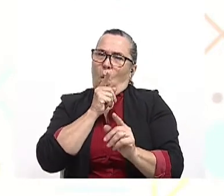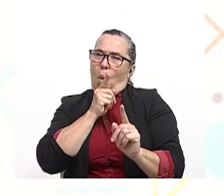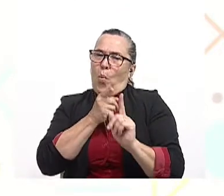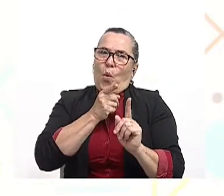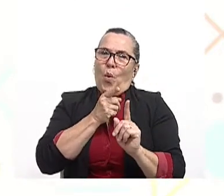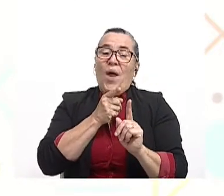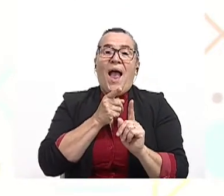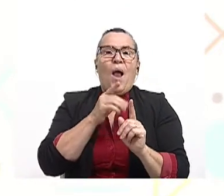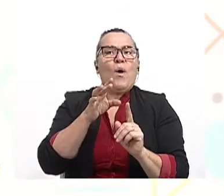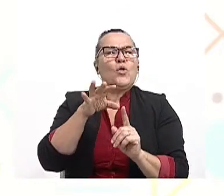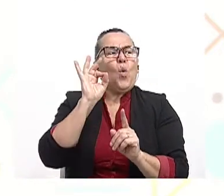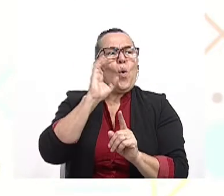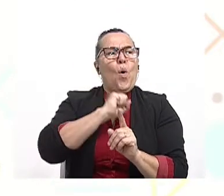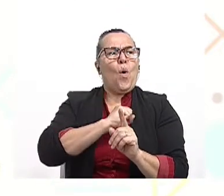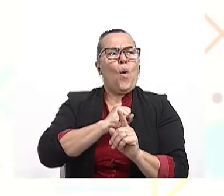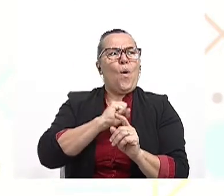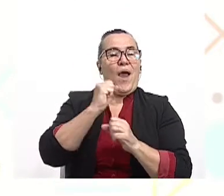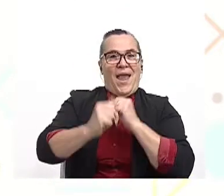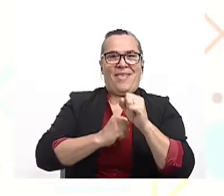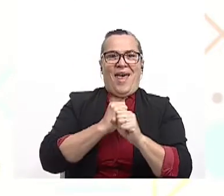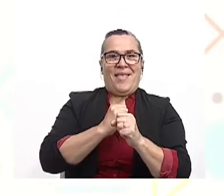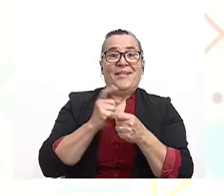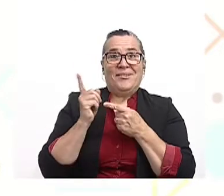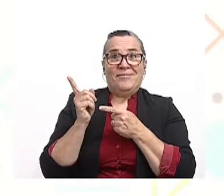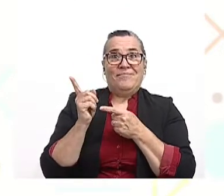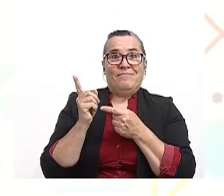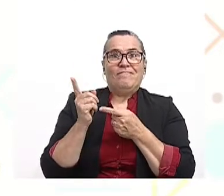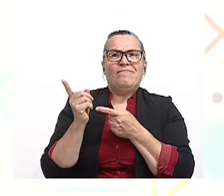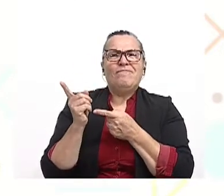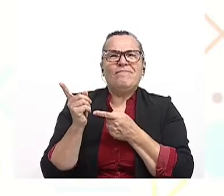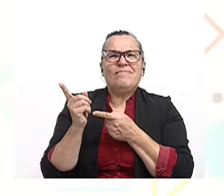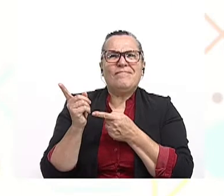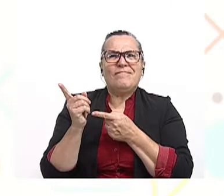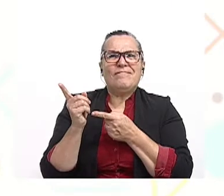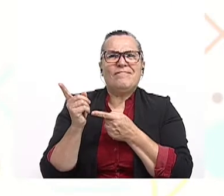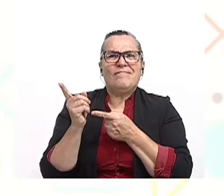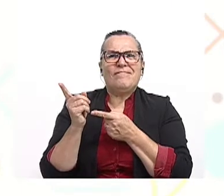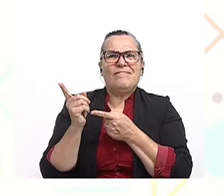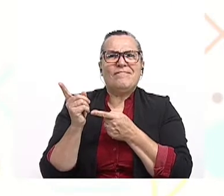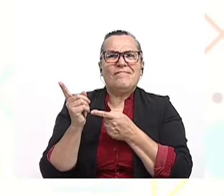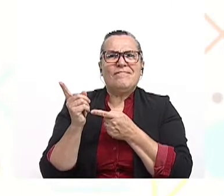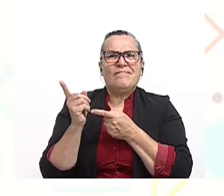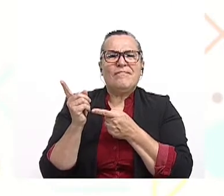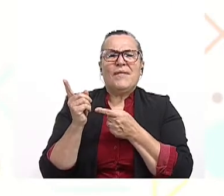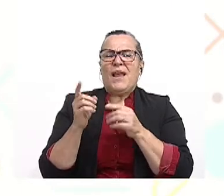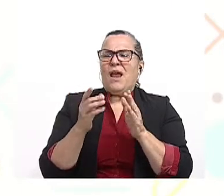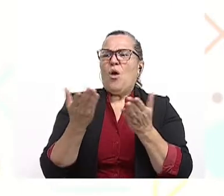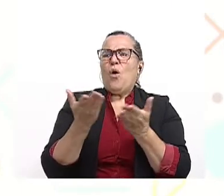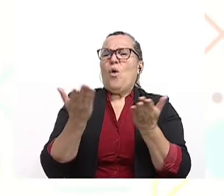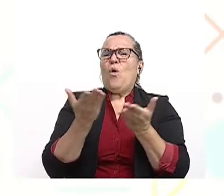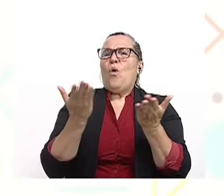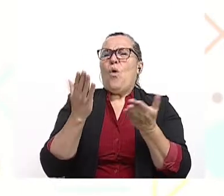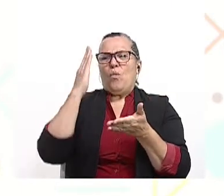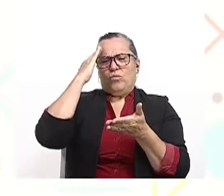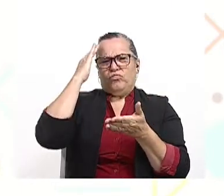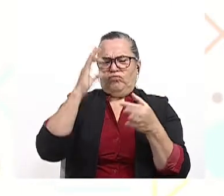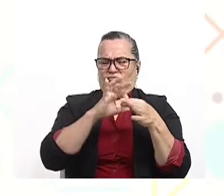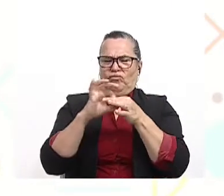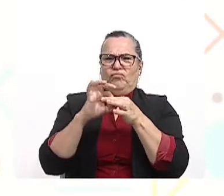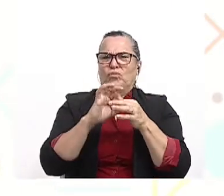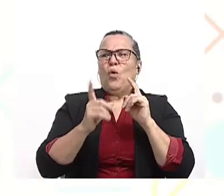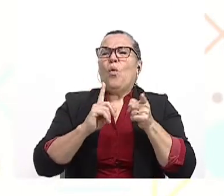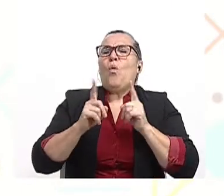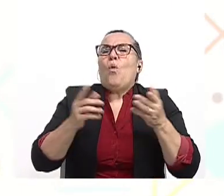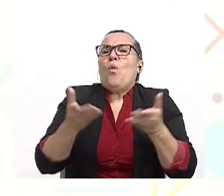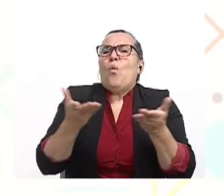hora de determinar la edad. ¿Y cómo vamos a hacer esta relación? ¿Cómo sabemos qué tipo de relación se da?